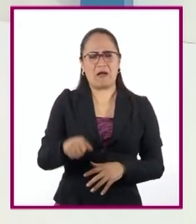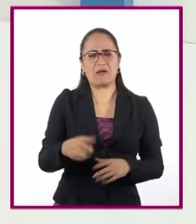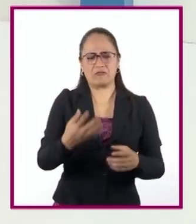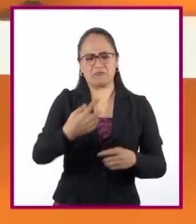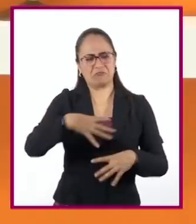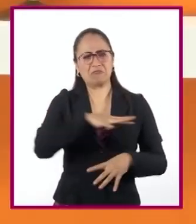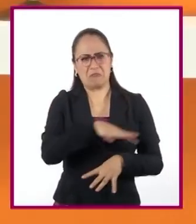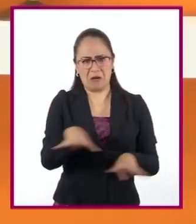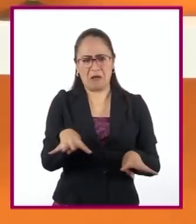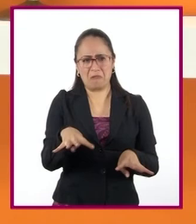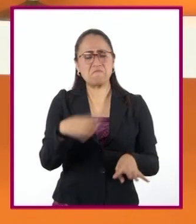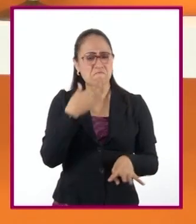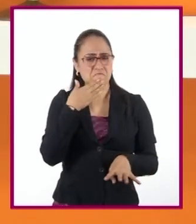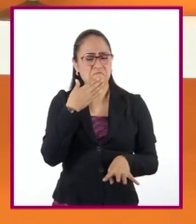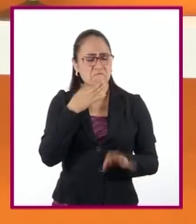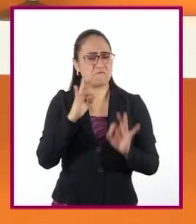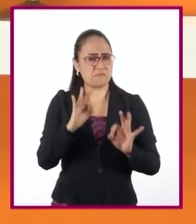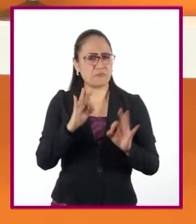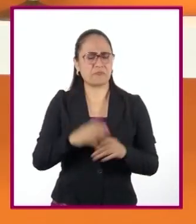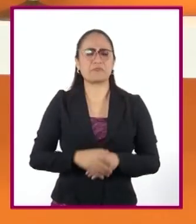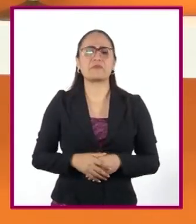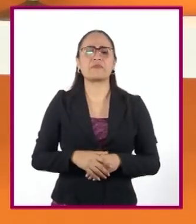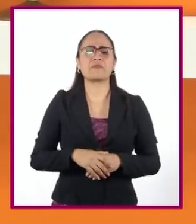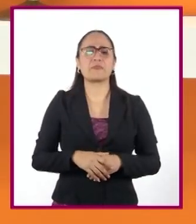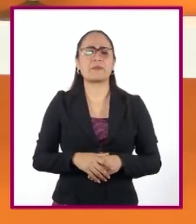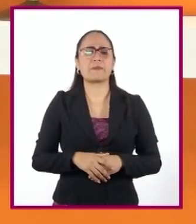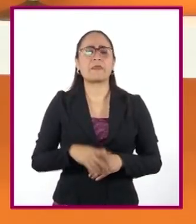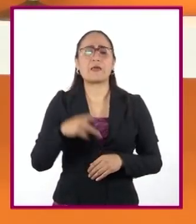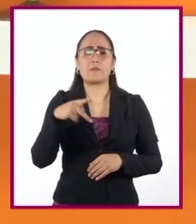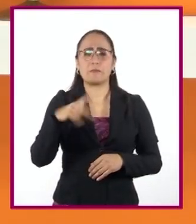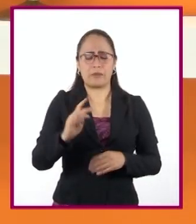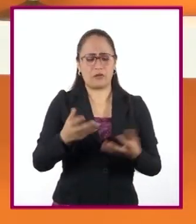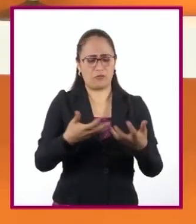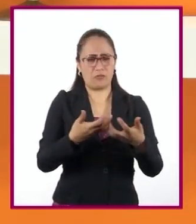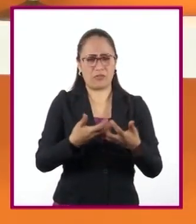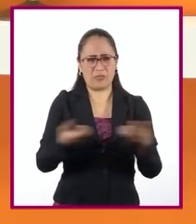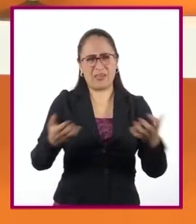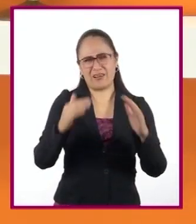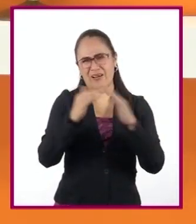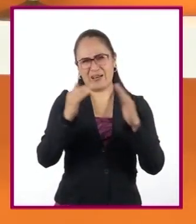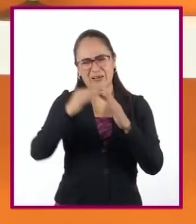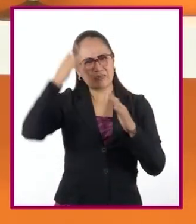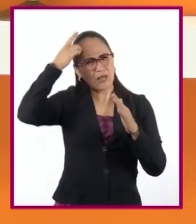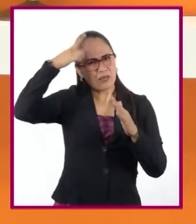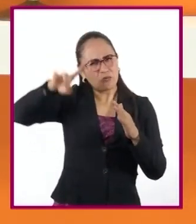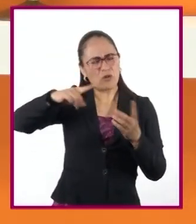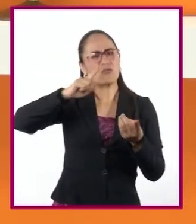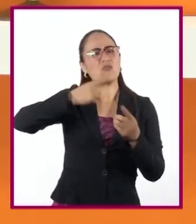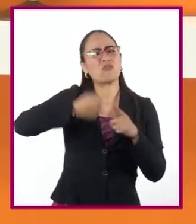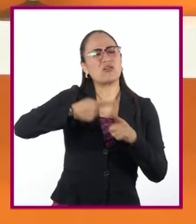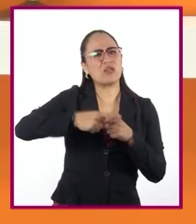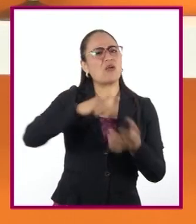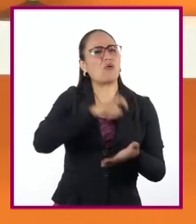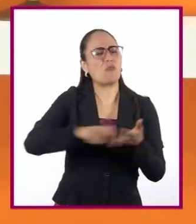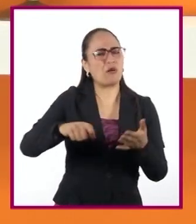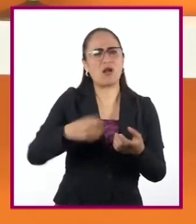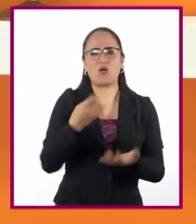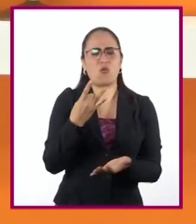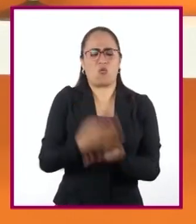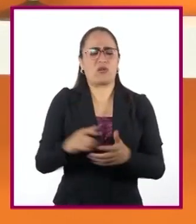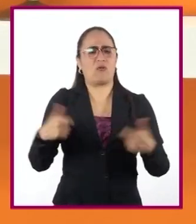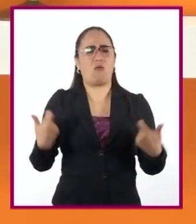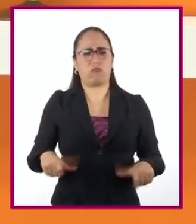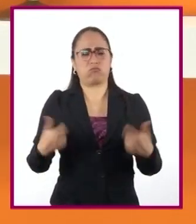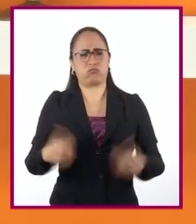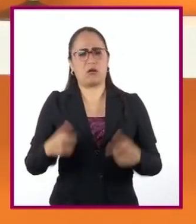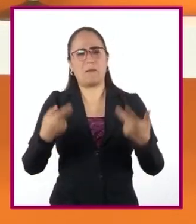sociedad. Pero la adquisición de una propiedad era propia de la clase alta. Estaba formada por los